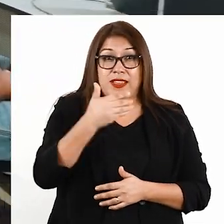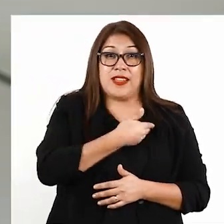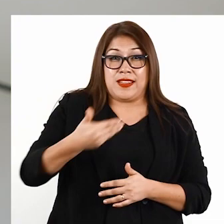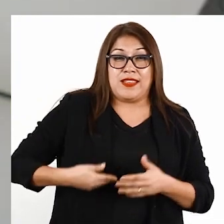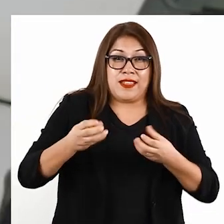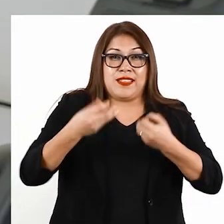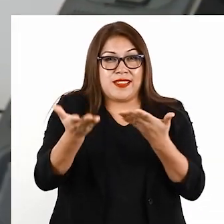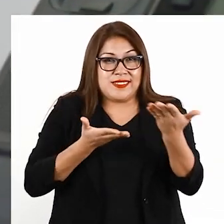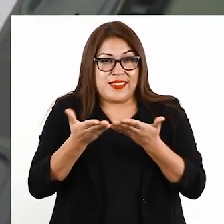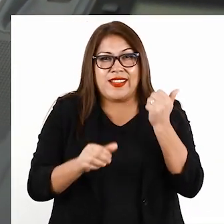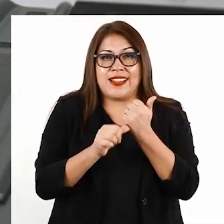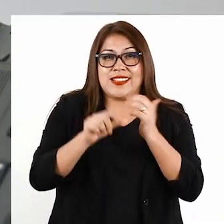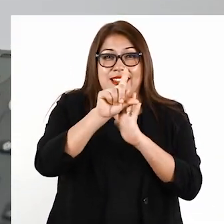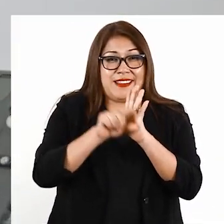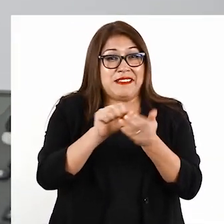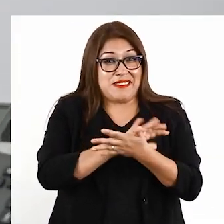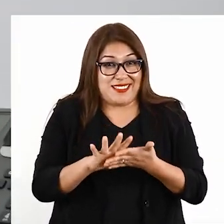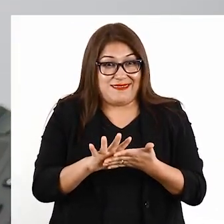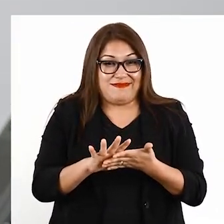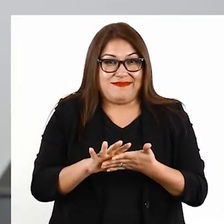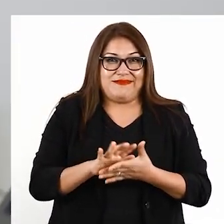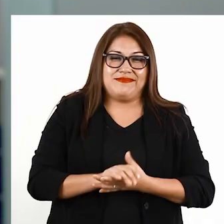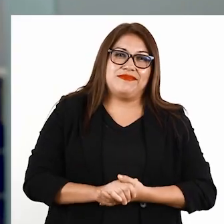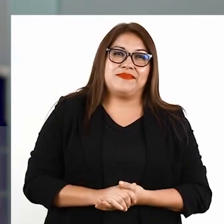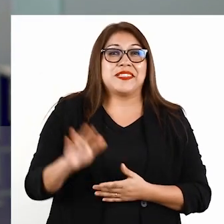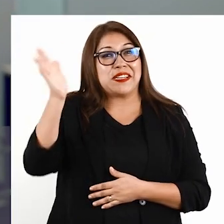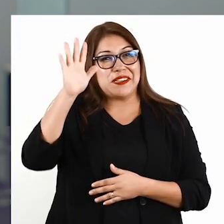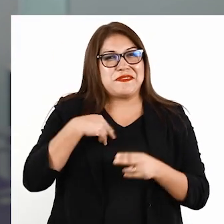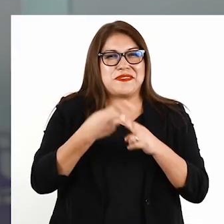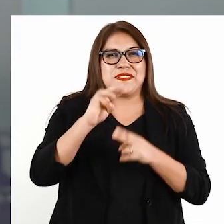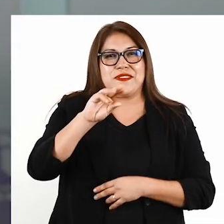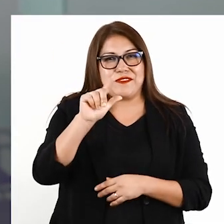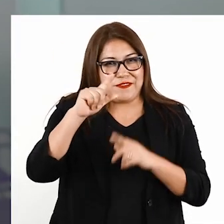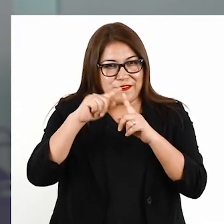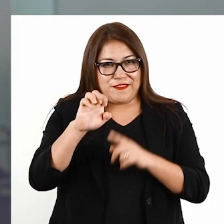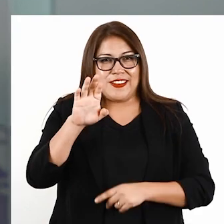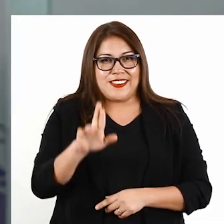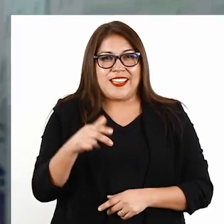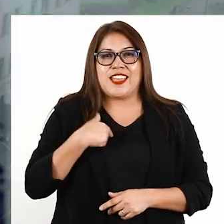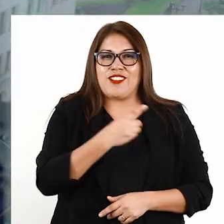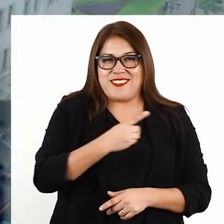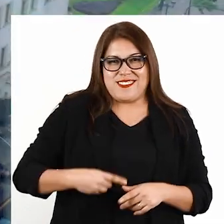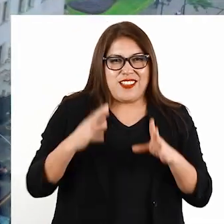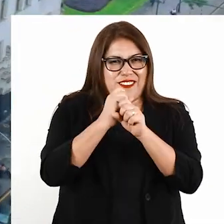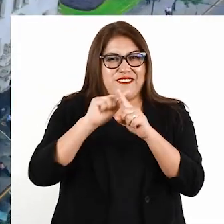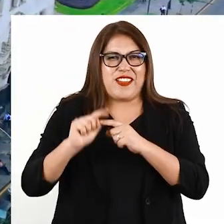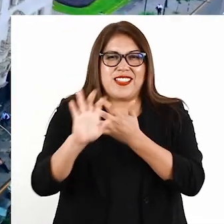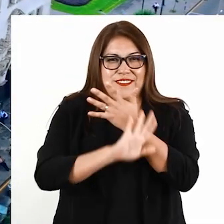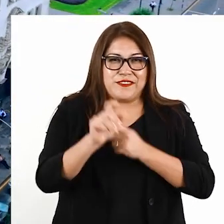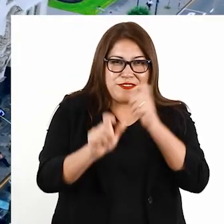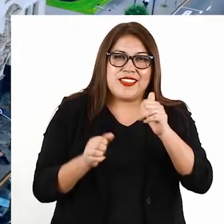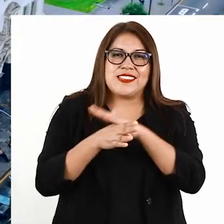Estado brinda el servicio de asistencia legal gratuita? Hola, mi nombre es Walter Martínez, Director General de